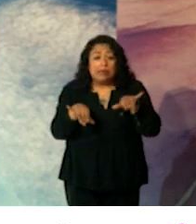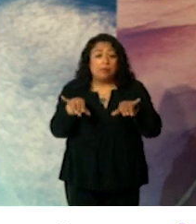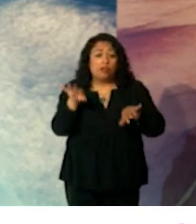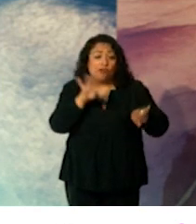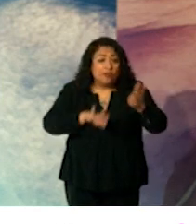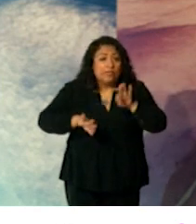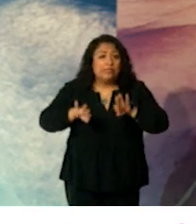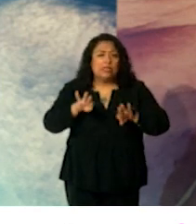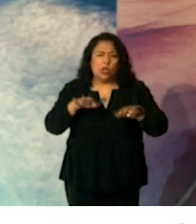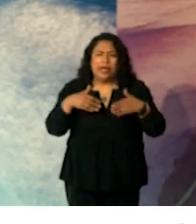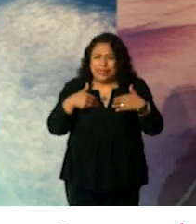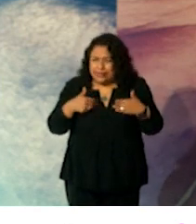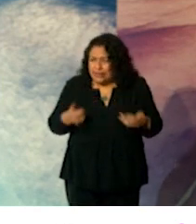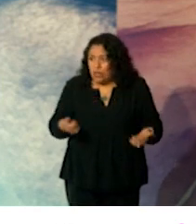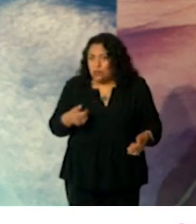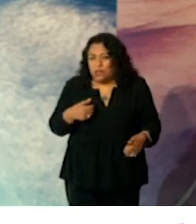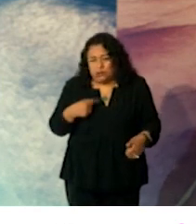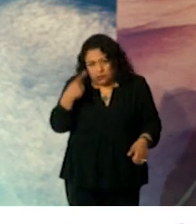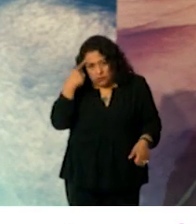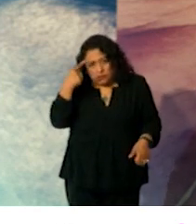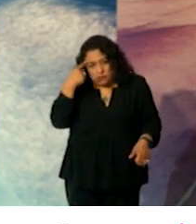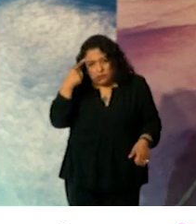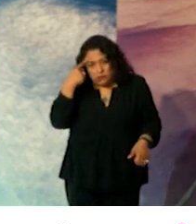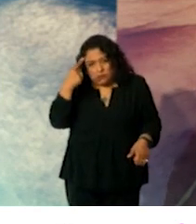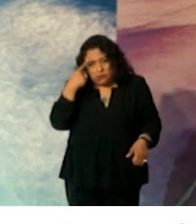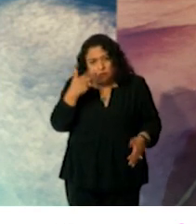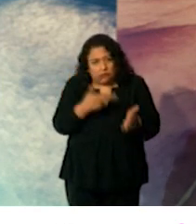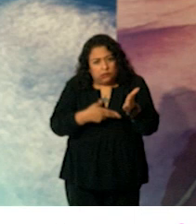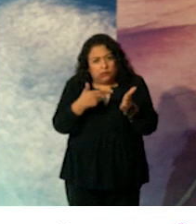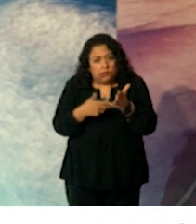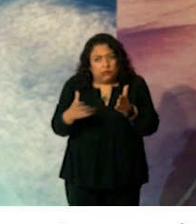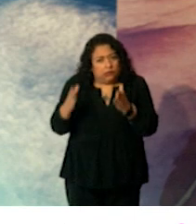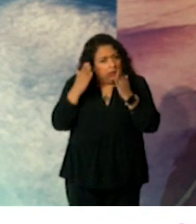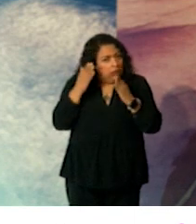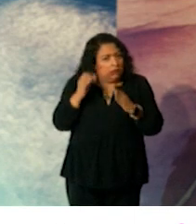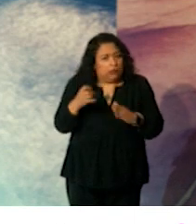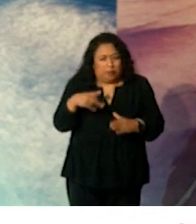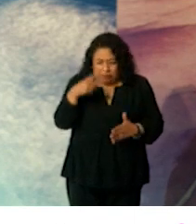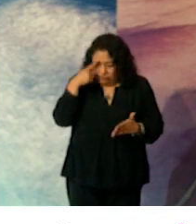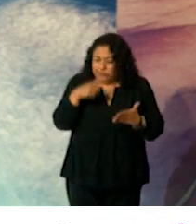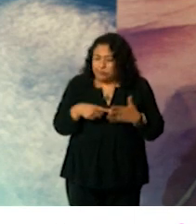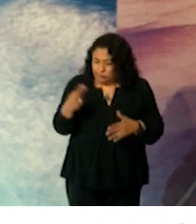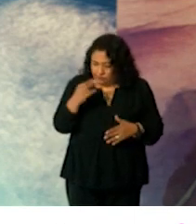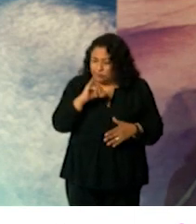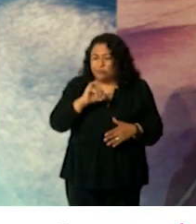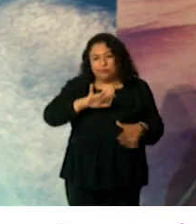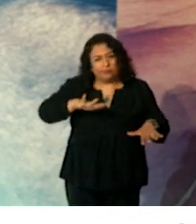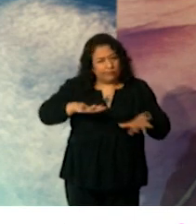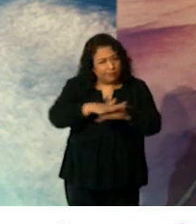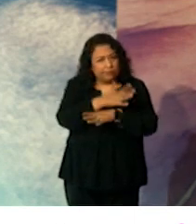físico, entiendo que estamos adictos a las herramientas porque así fuimos hechos, pero creo que sí necesitamos ir por